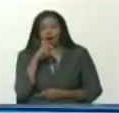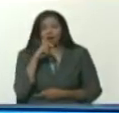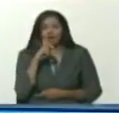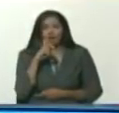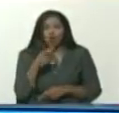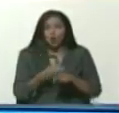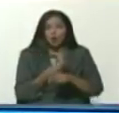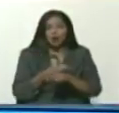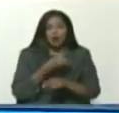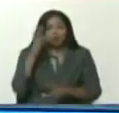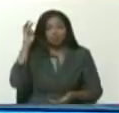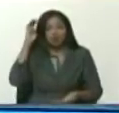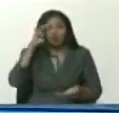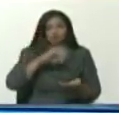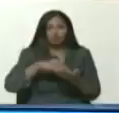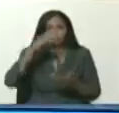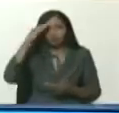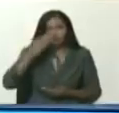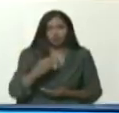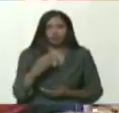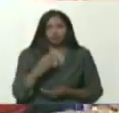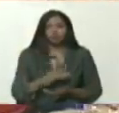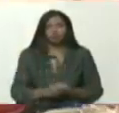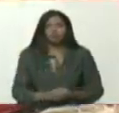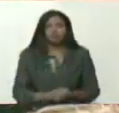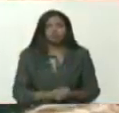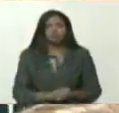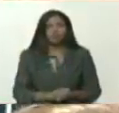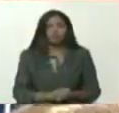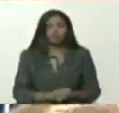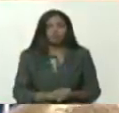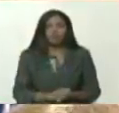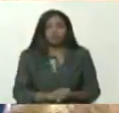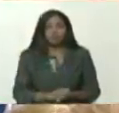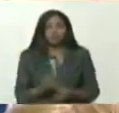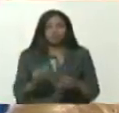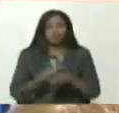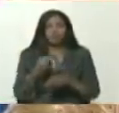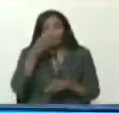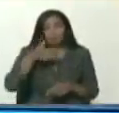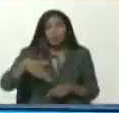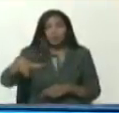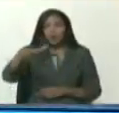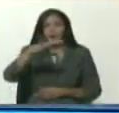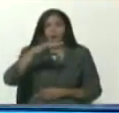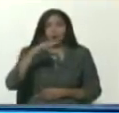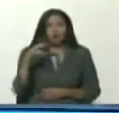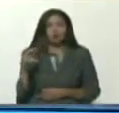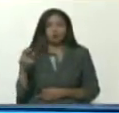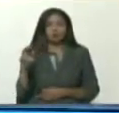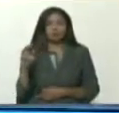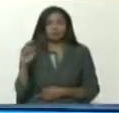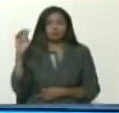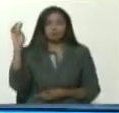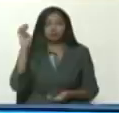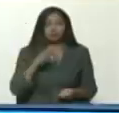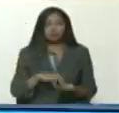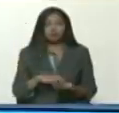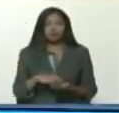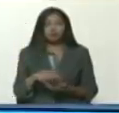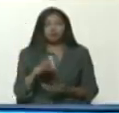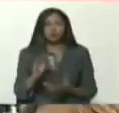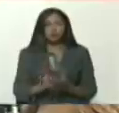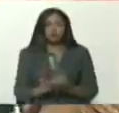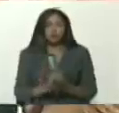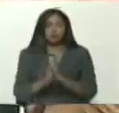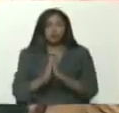hoy, nuestro general gobernador del pueblo de Aragua, Rodolfo Marco Torres. Compañero, por